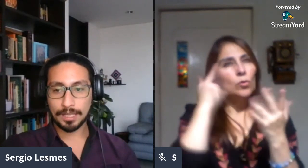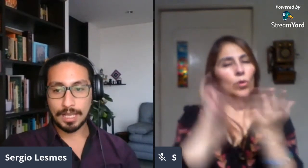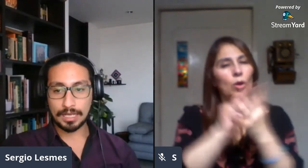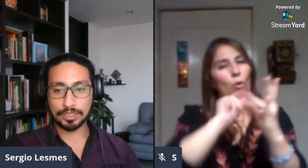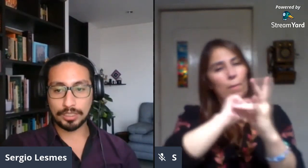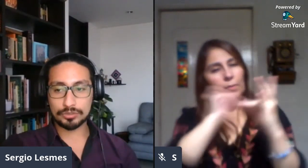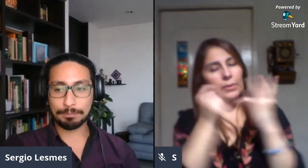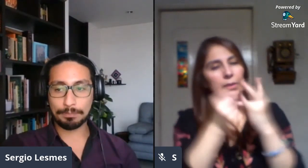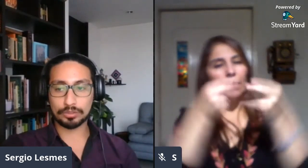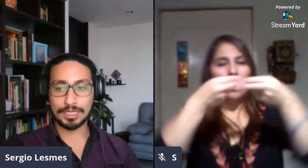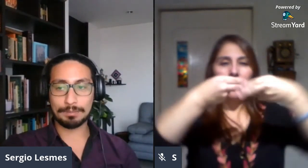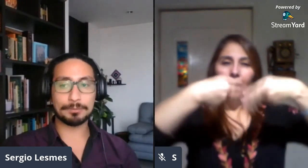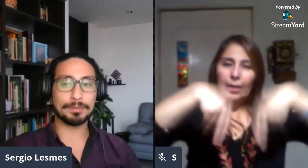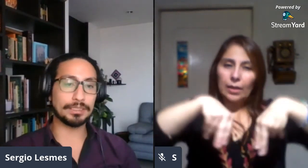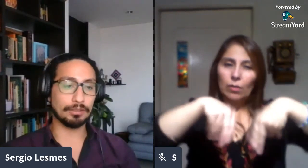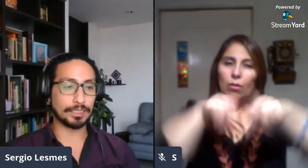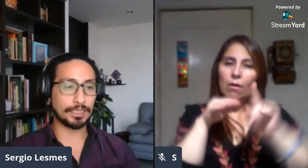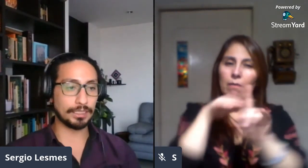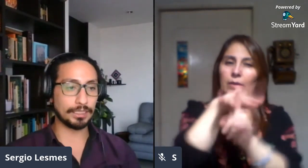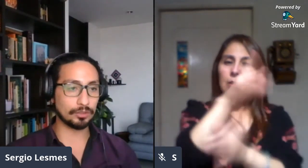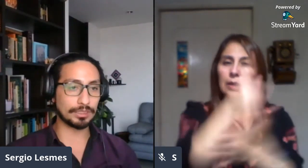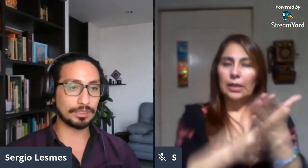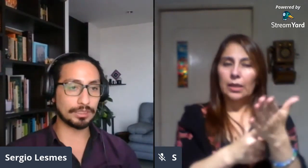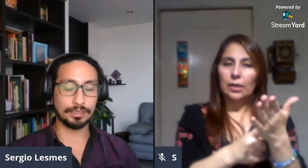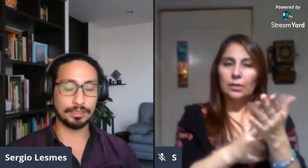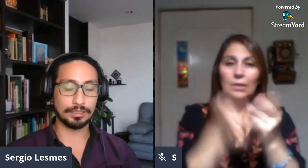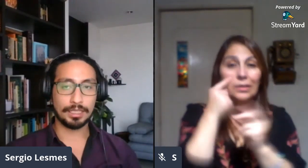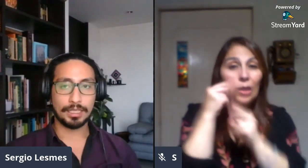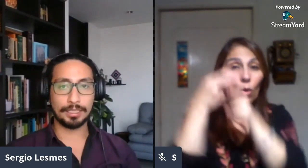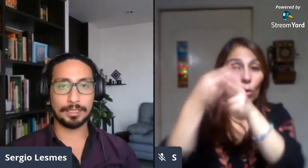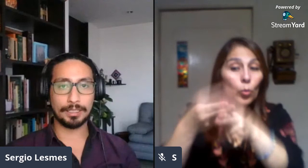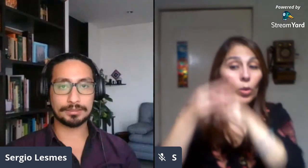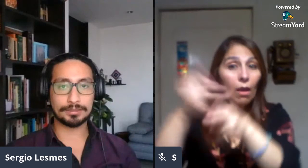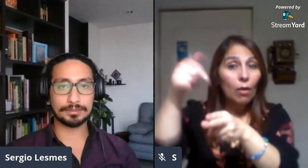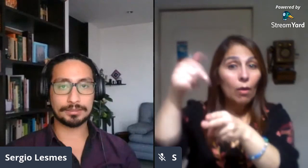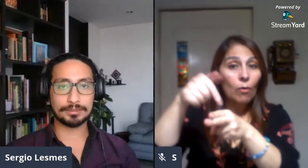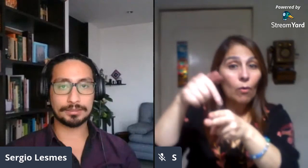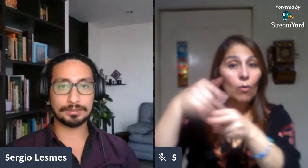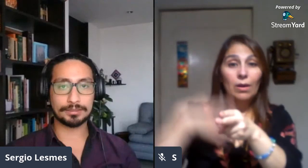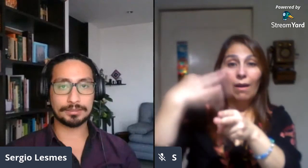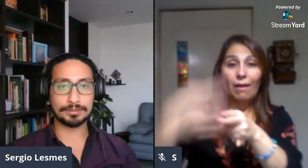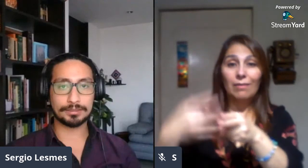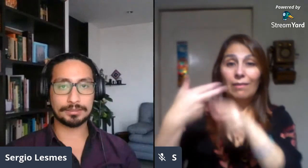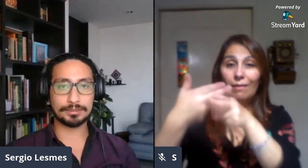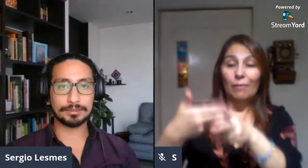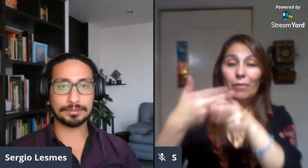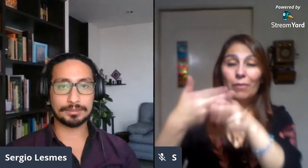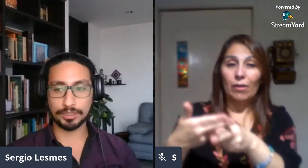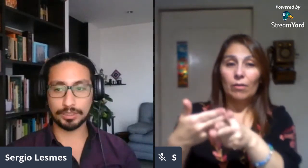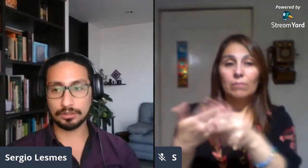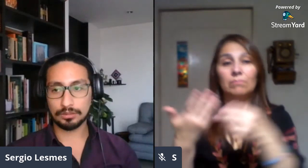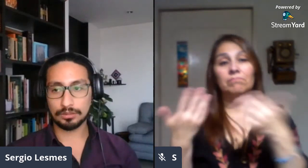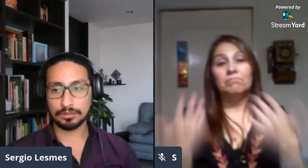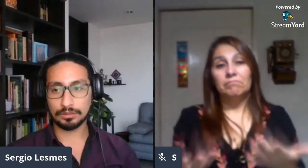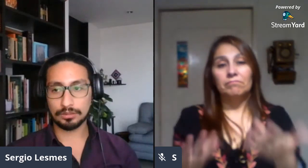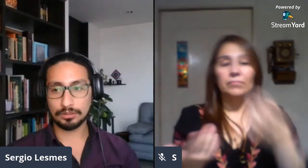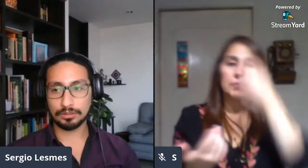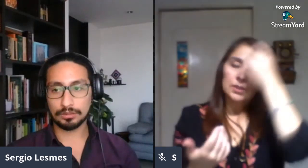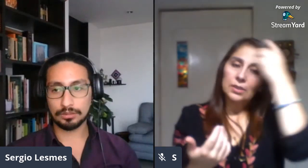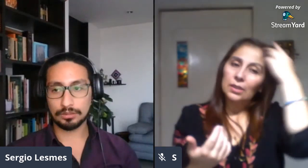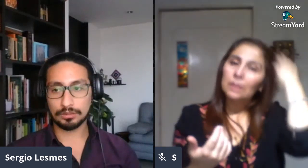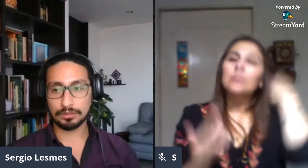también, desde la mirada del cuidado, de la ética del cuidado, es que, pues, en primer lugar hay que